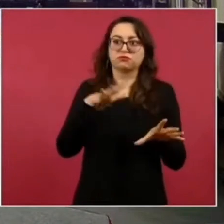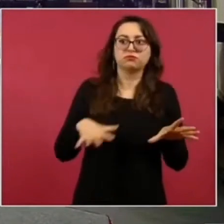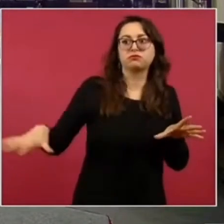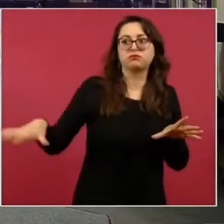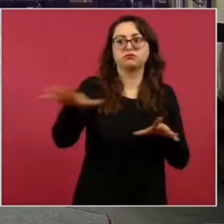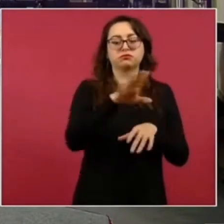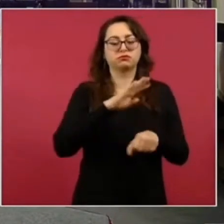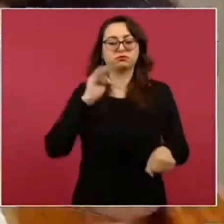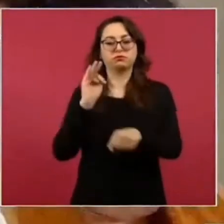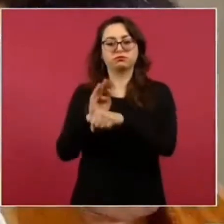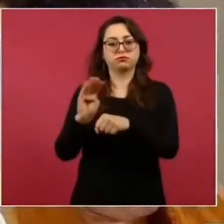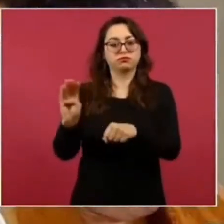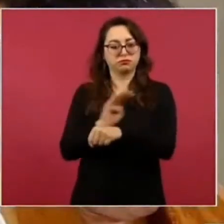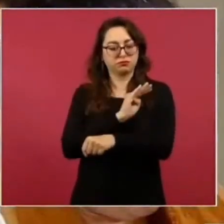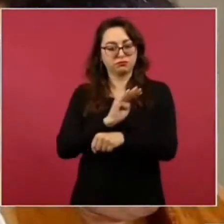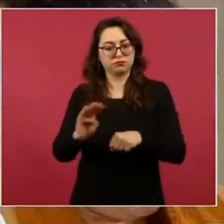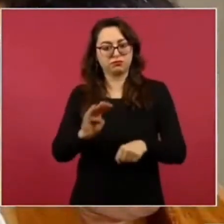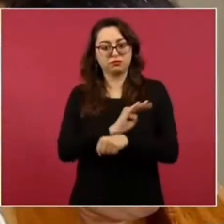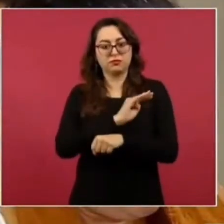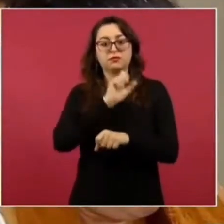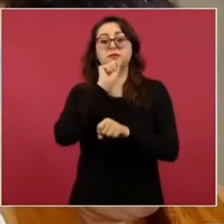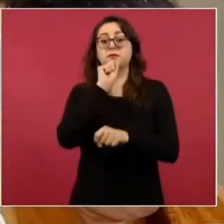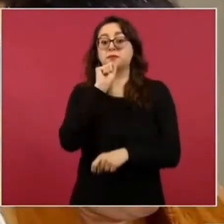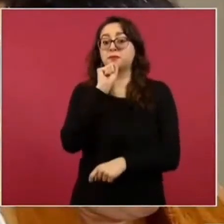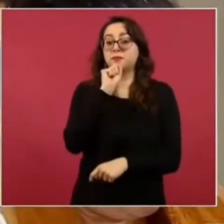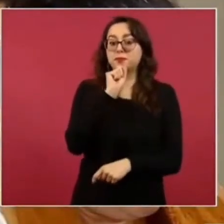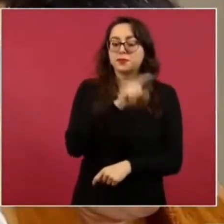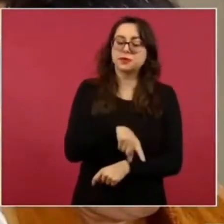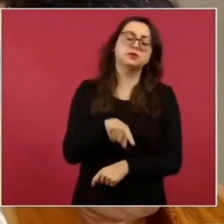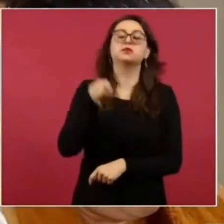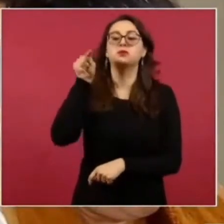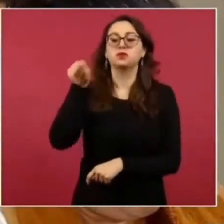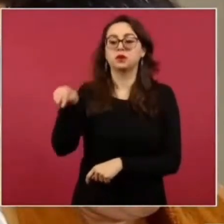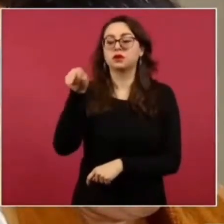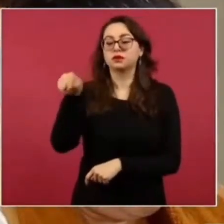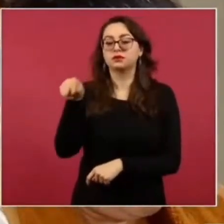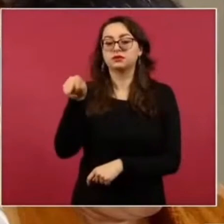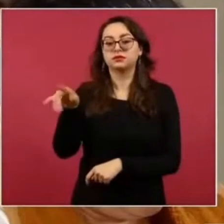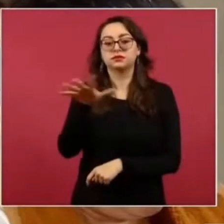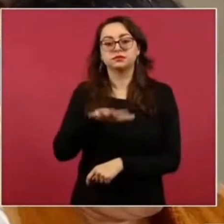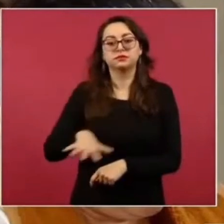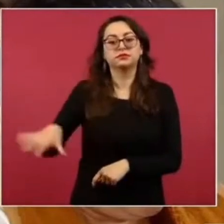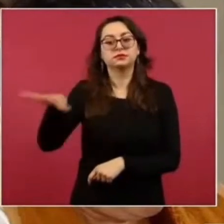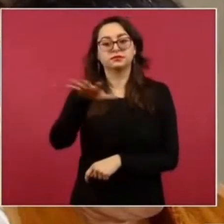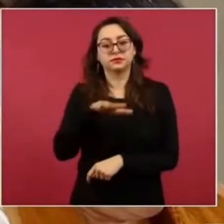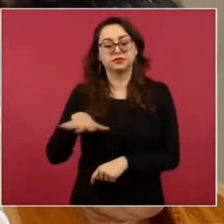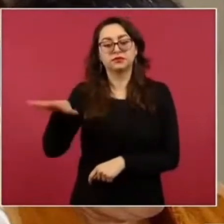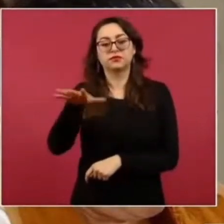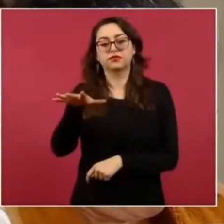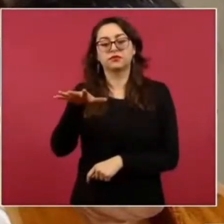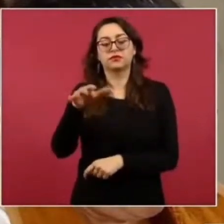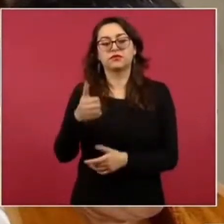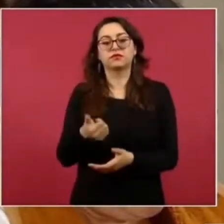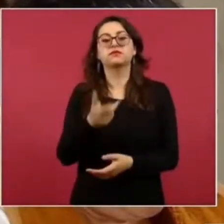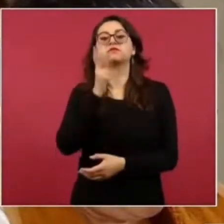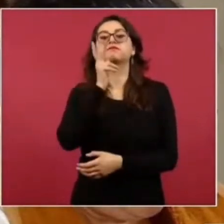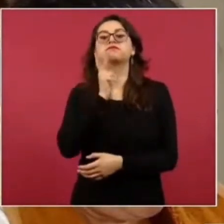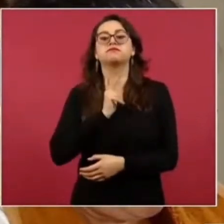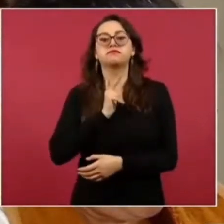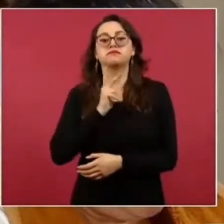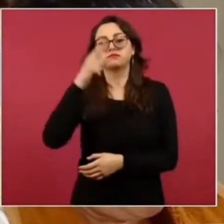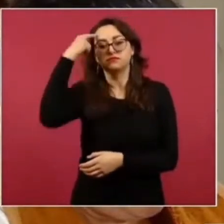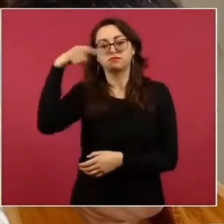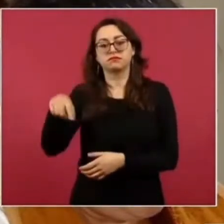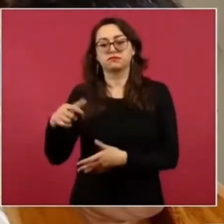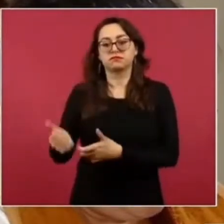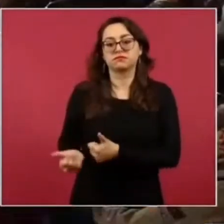región? Y lo que también incluye que estos yacimientos podrían alimentar a todo lo que es el crudo para la